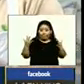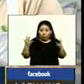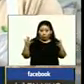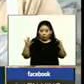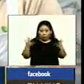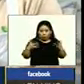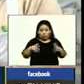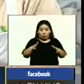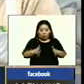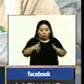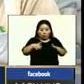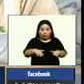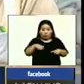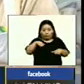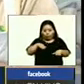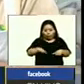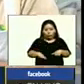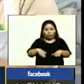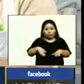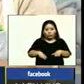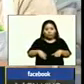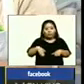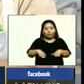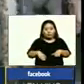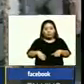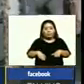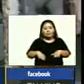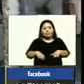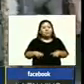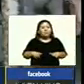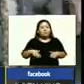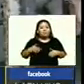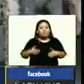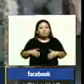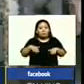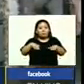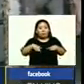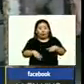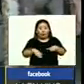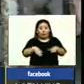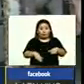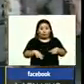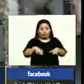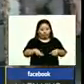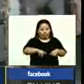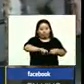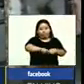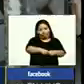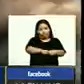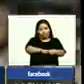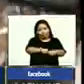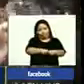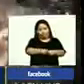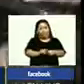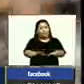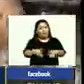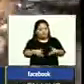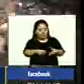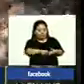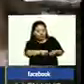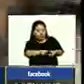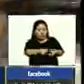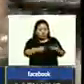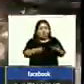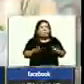tiene un pedal y una barra con que se abre, se soca la semilla y después luego se abre,